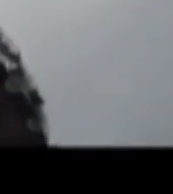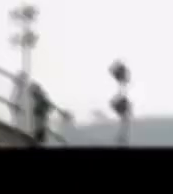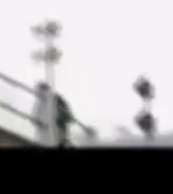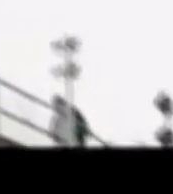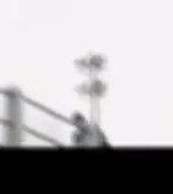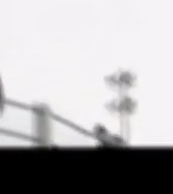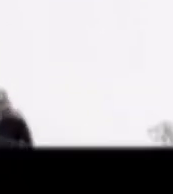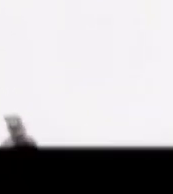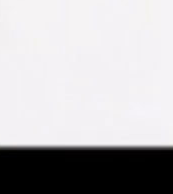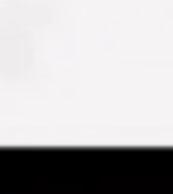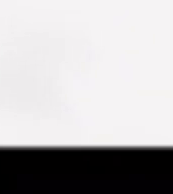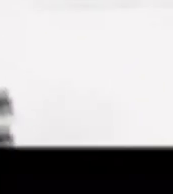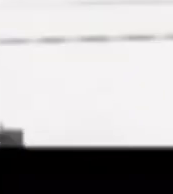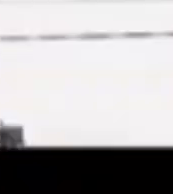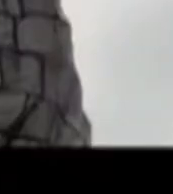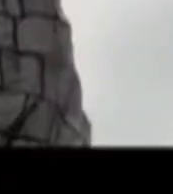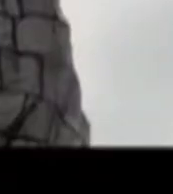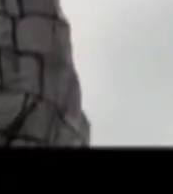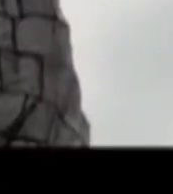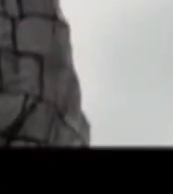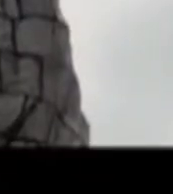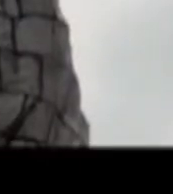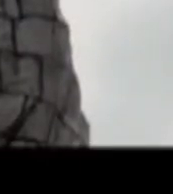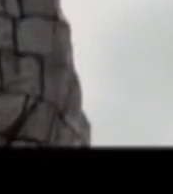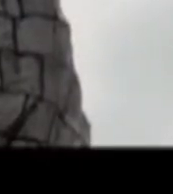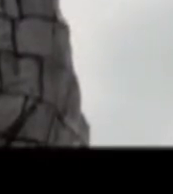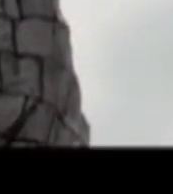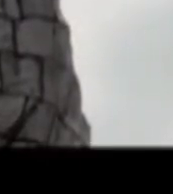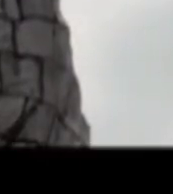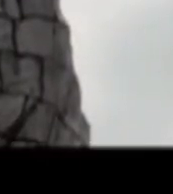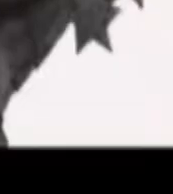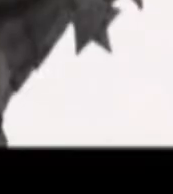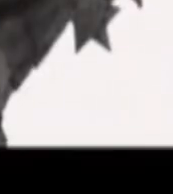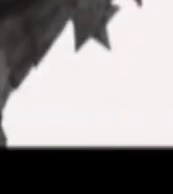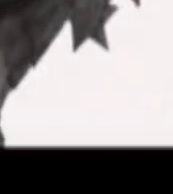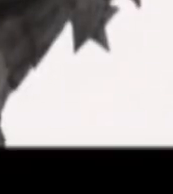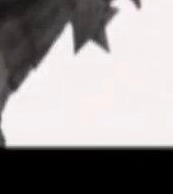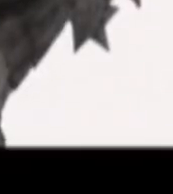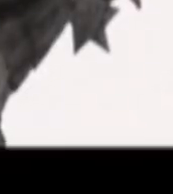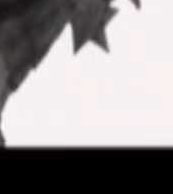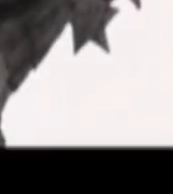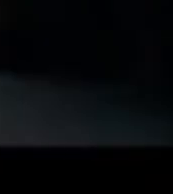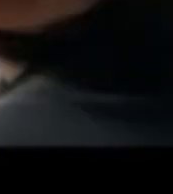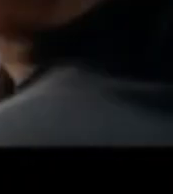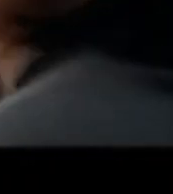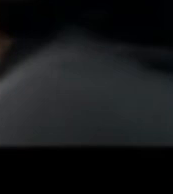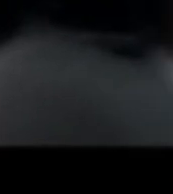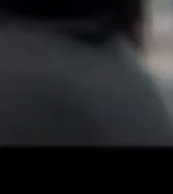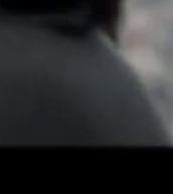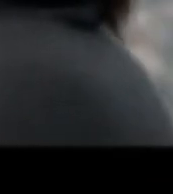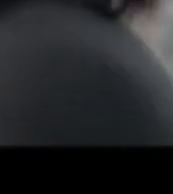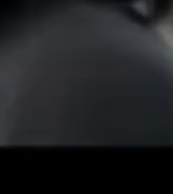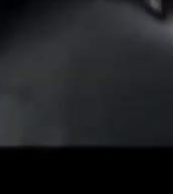más alta del planeta si parece una princesa vestida de sol y coronada de estrellas y como si fuera poco se